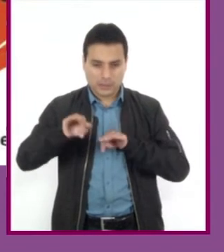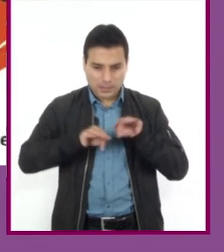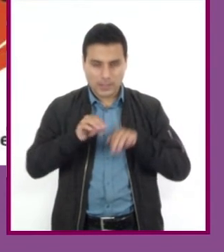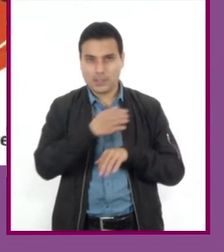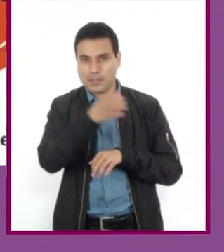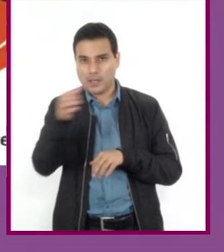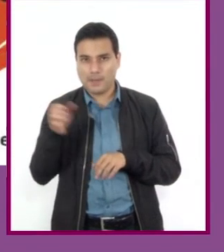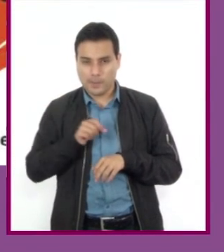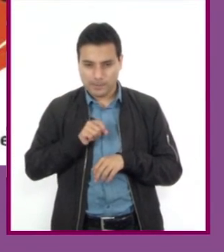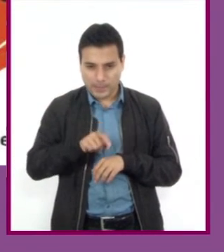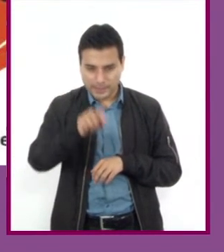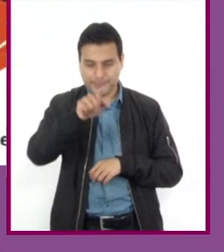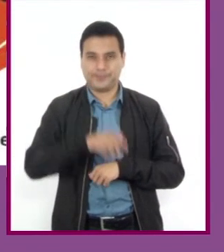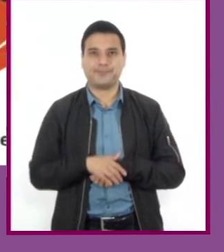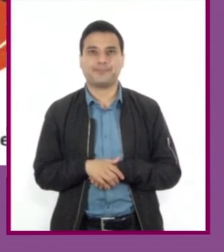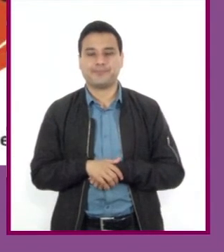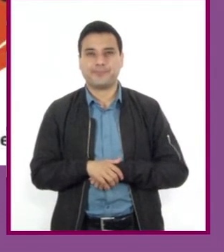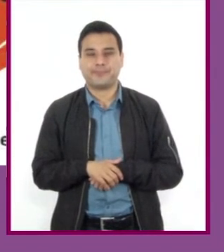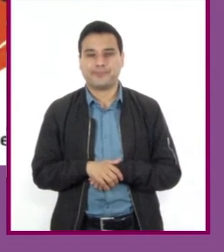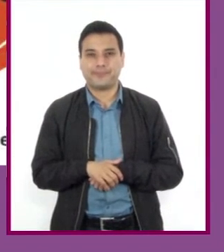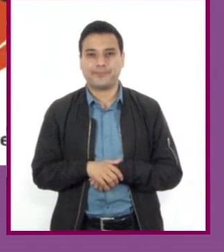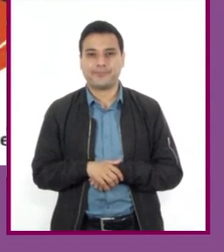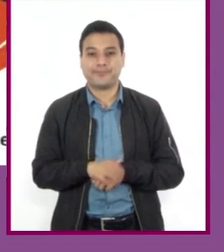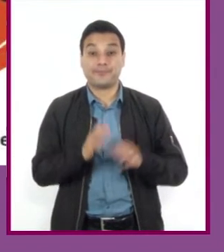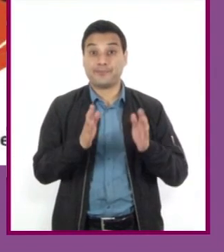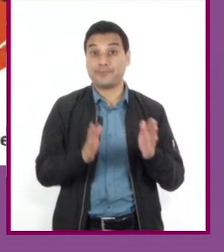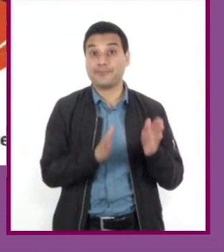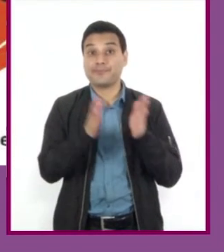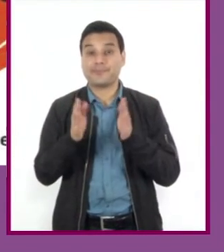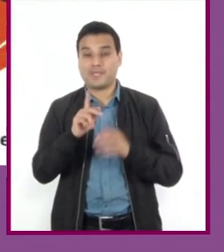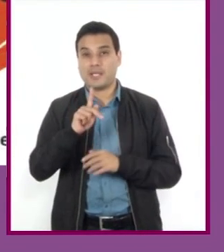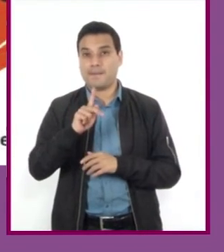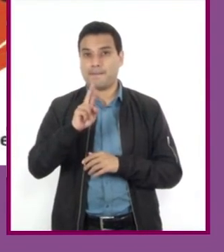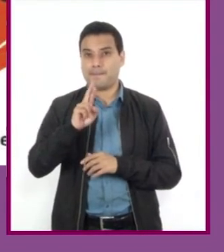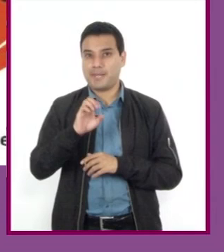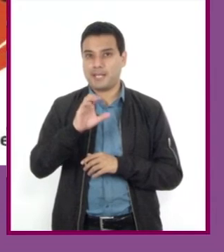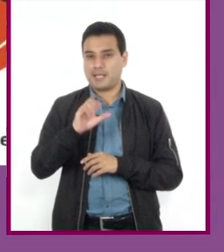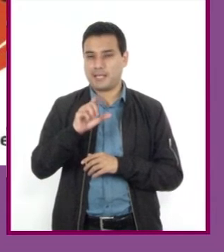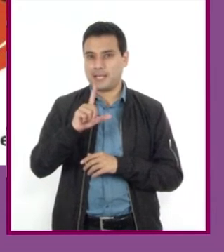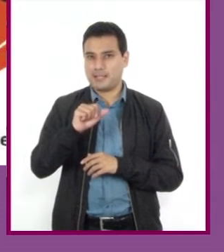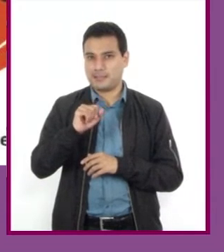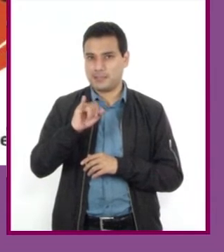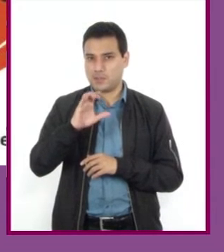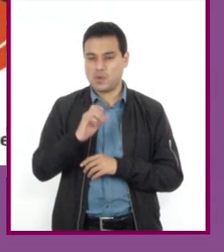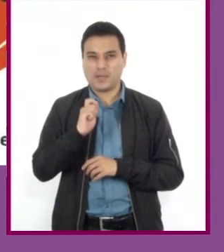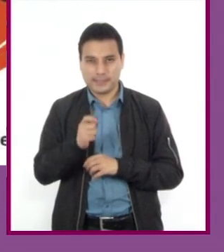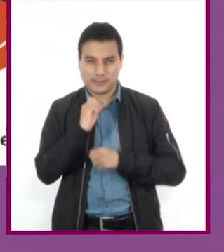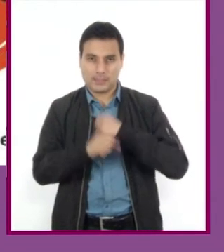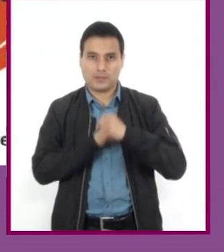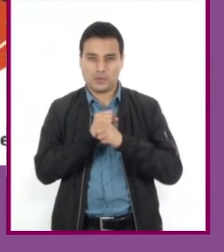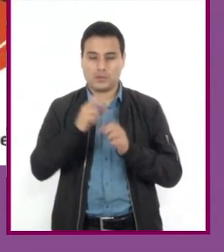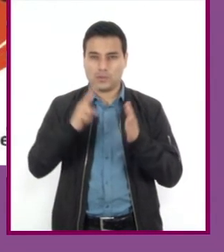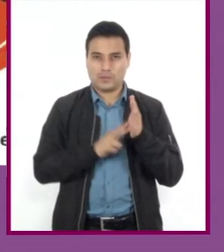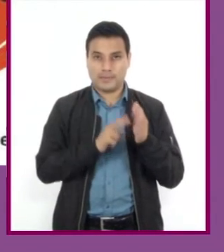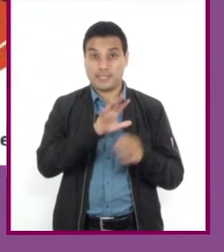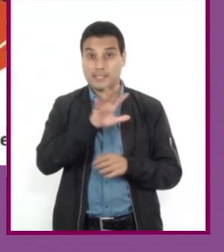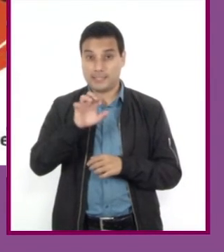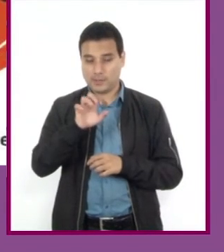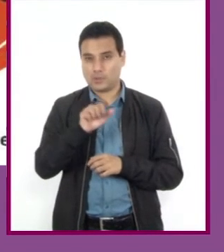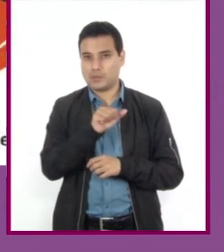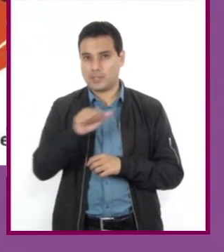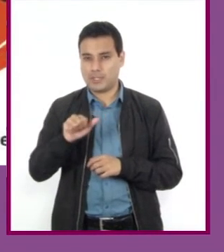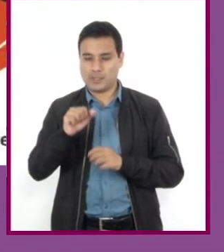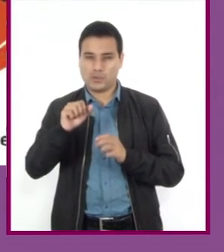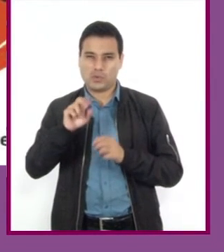las superáreas culturales. Le siguió el periodo preclásico, que abarcó del año 2500 de nuestra era